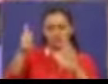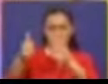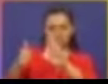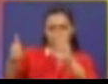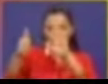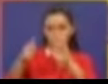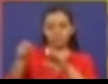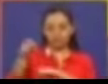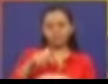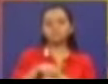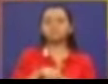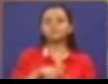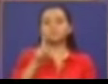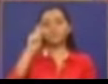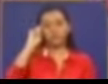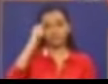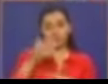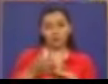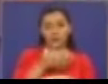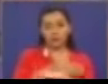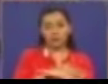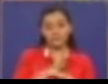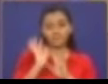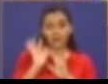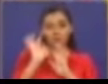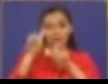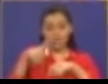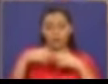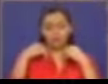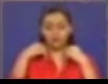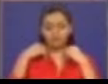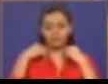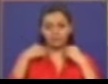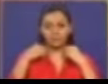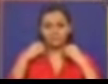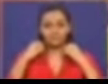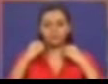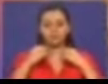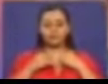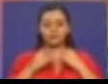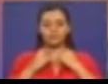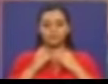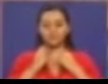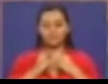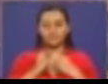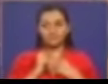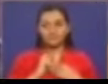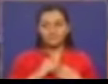recordarle a estos señores cómo León Febres Cordero en su gobierno mandó, ahí sí,